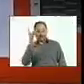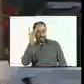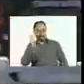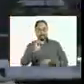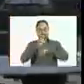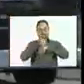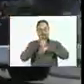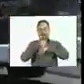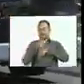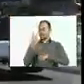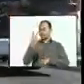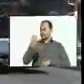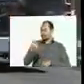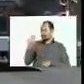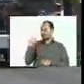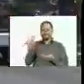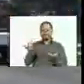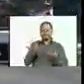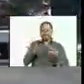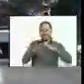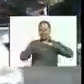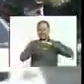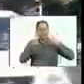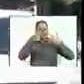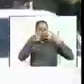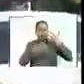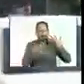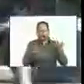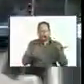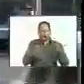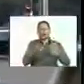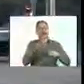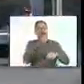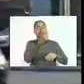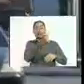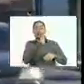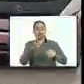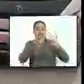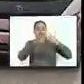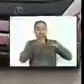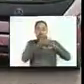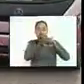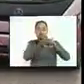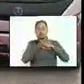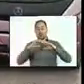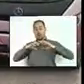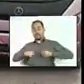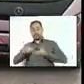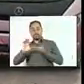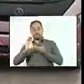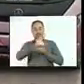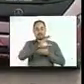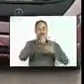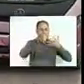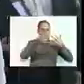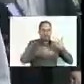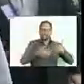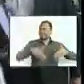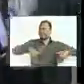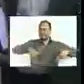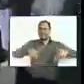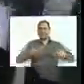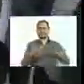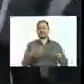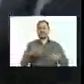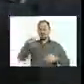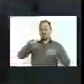desde hace dos meses tampoco se tiene una base legal para que los transportistas reciban la compensación económica como subsidio. Esta vez